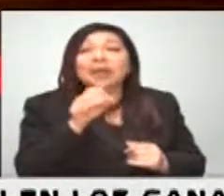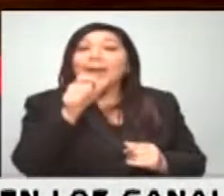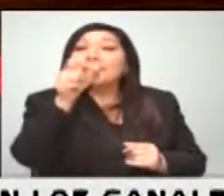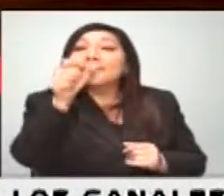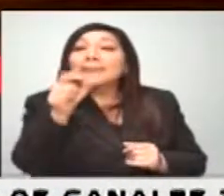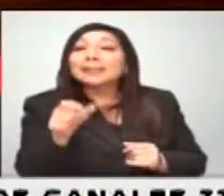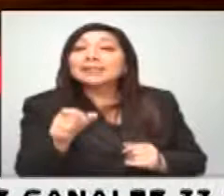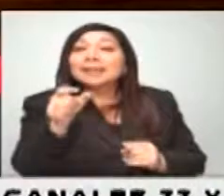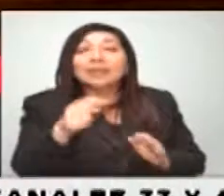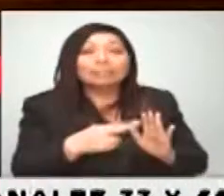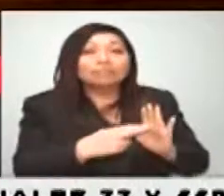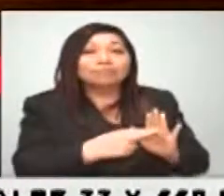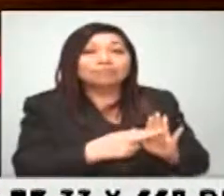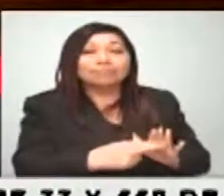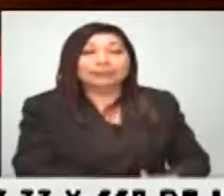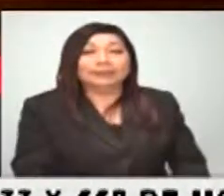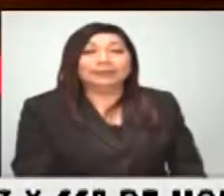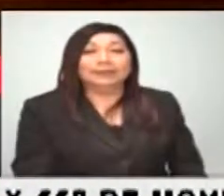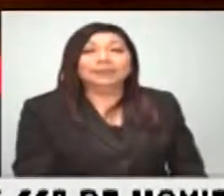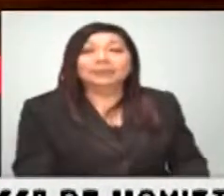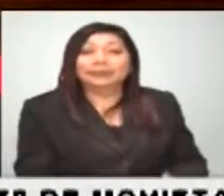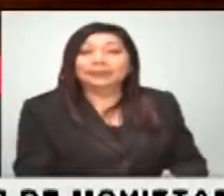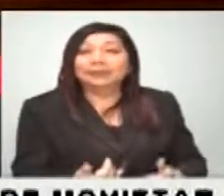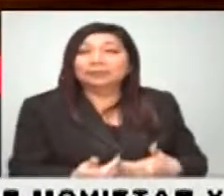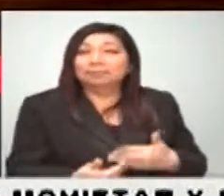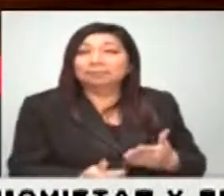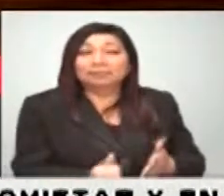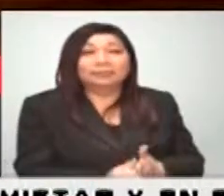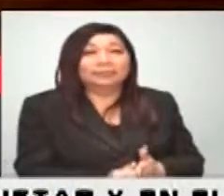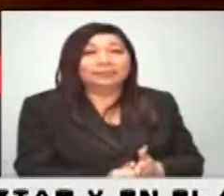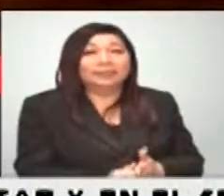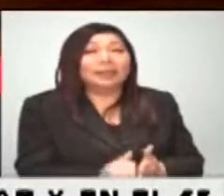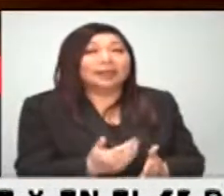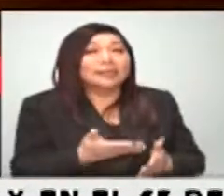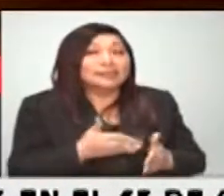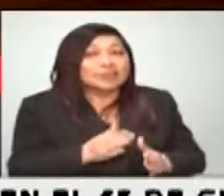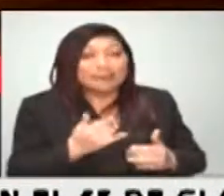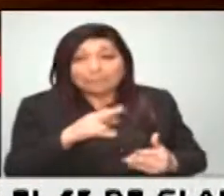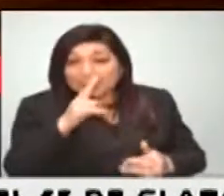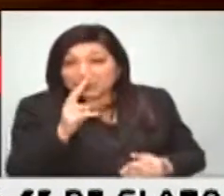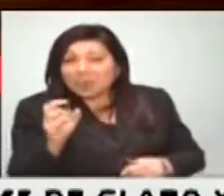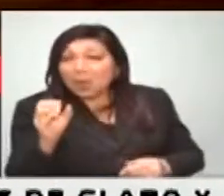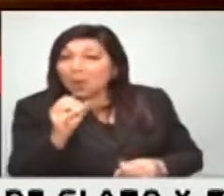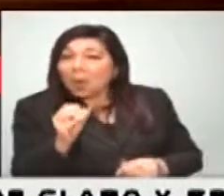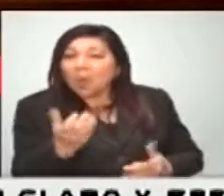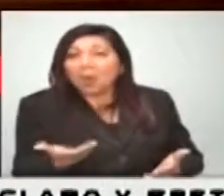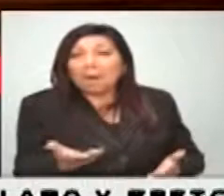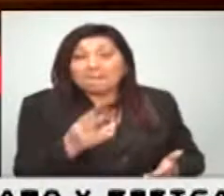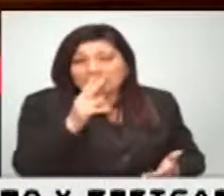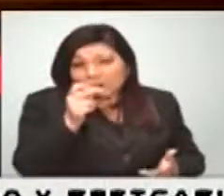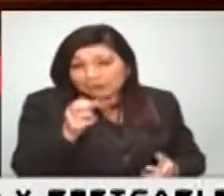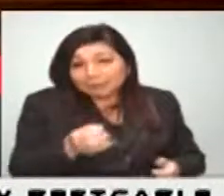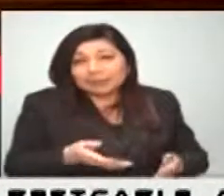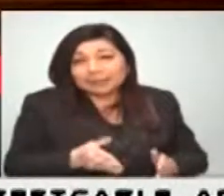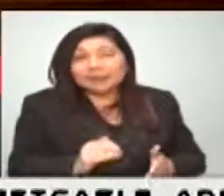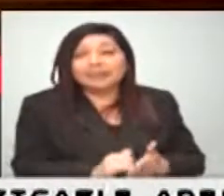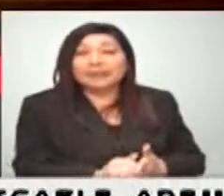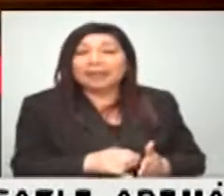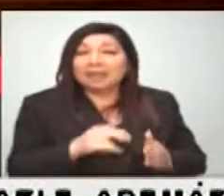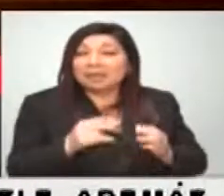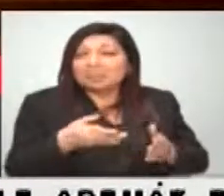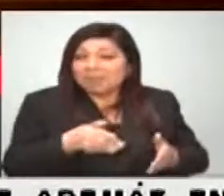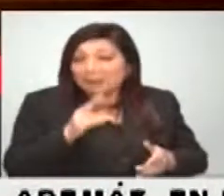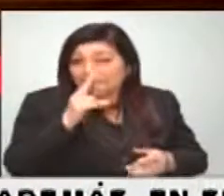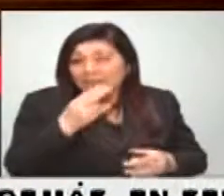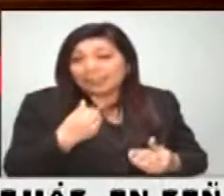personas para representarlos. Y esto va a suceder, hayan nacido acá en el Perú o sean peruanos que han adquirido la